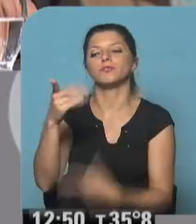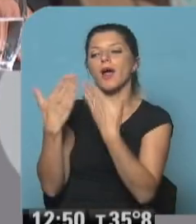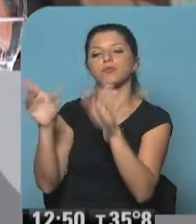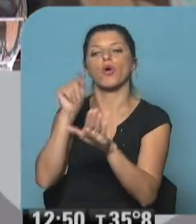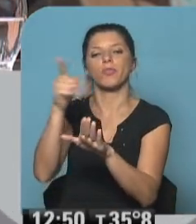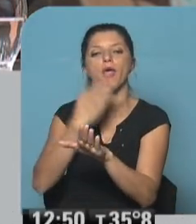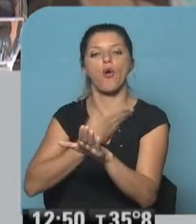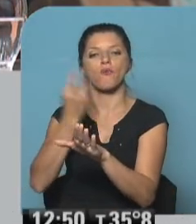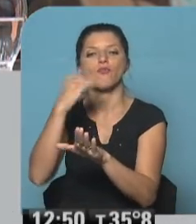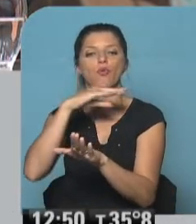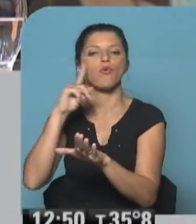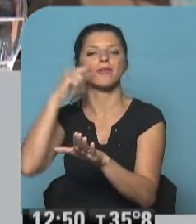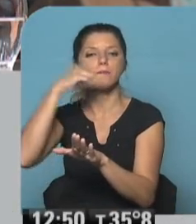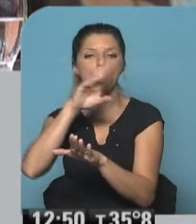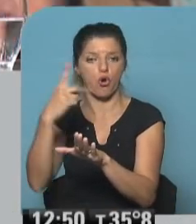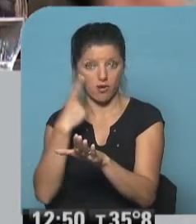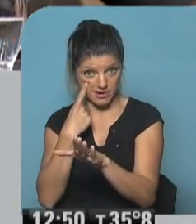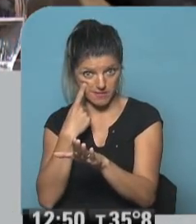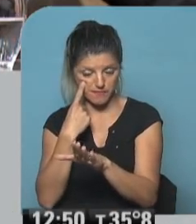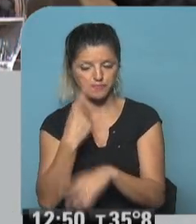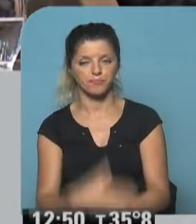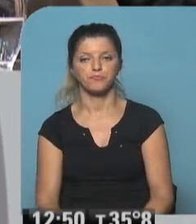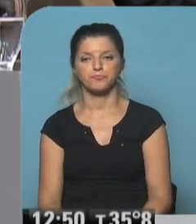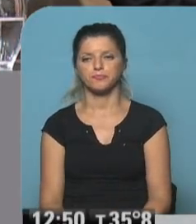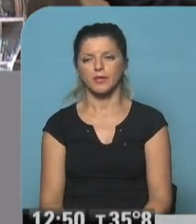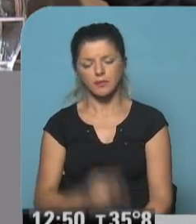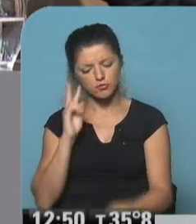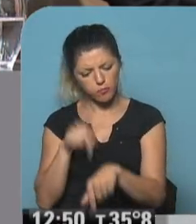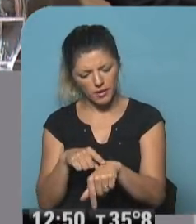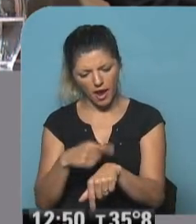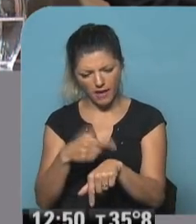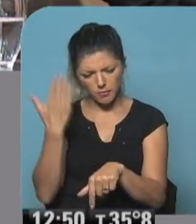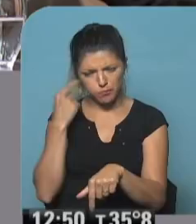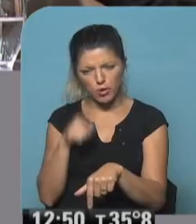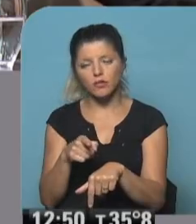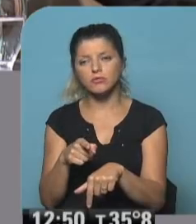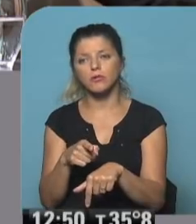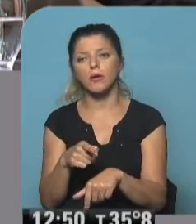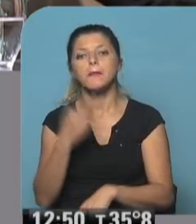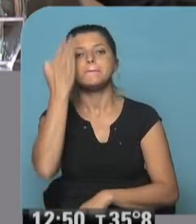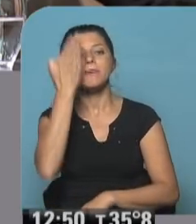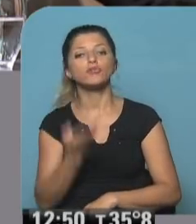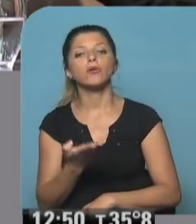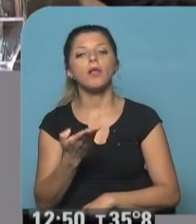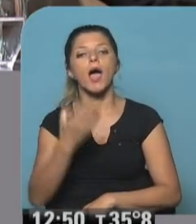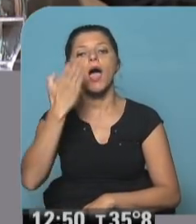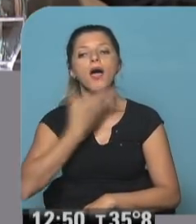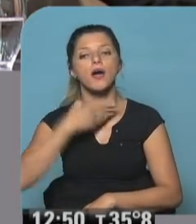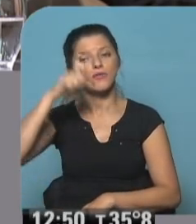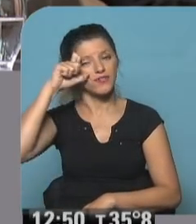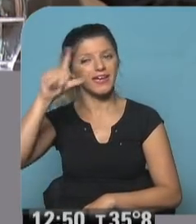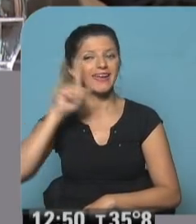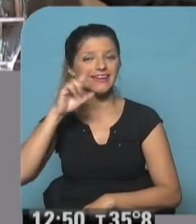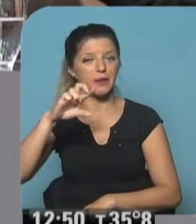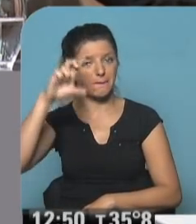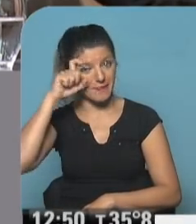que hace pocas horas se conoció también la renuncia y aceptación de la renuncia de Felipe Ortiz de Ceballos,